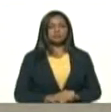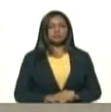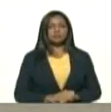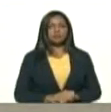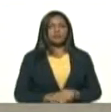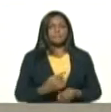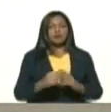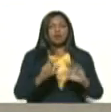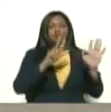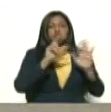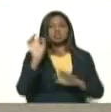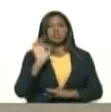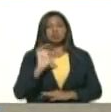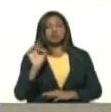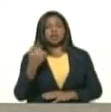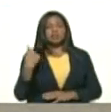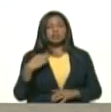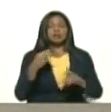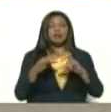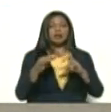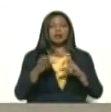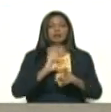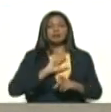El 80% tiene carnet de la patria.